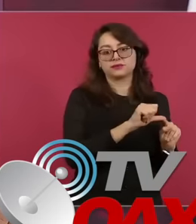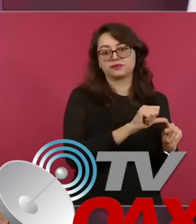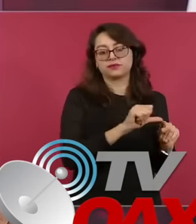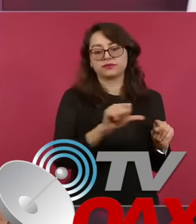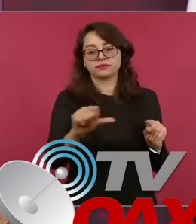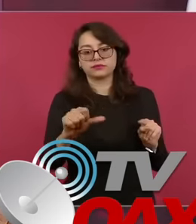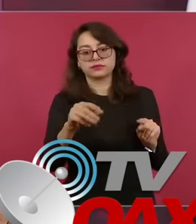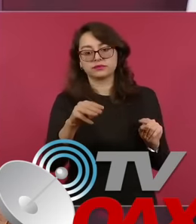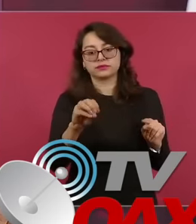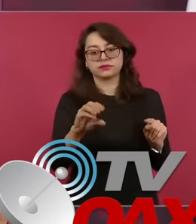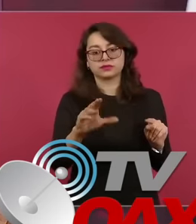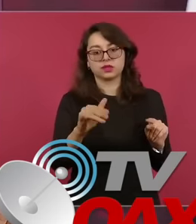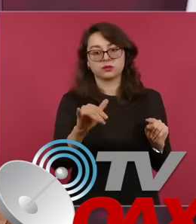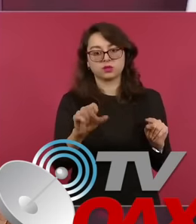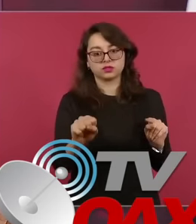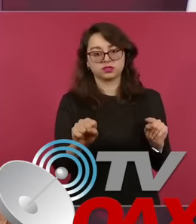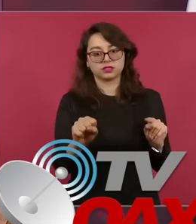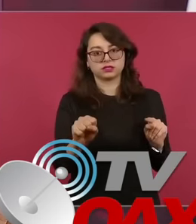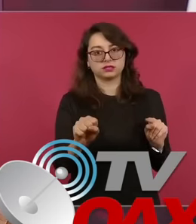Mochis,